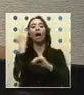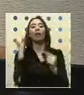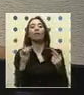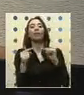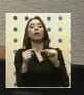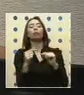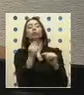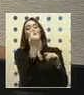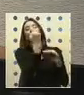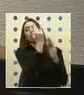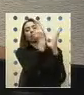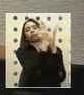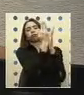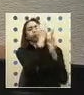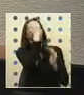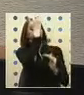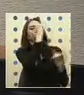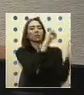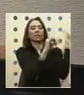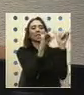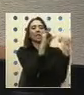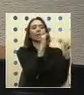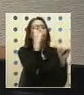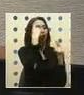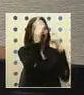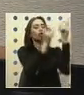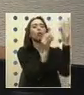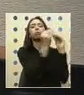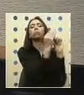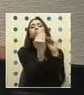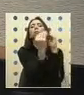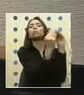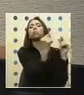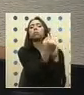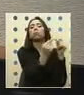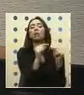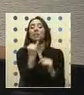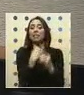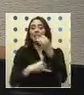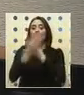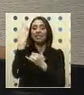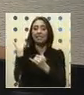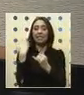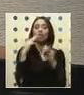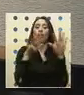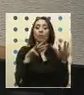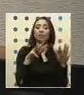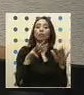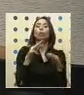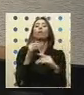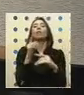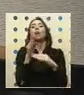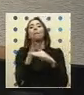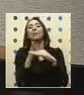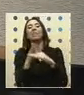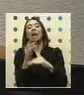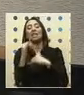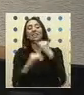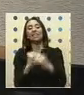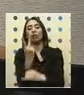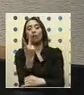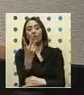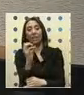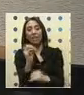élites académicas, científicos y soñadores. Durante el siglo XIX y la primera mitad del siglo XX, se realizaron